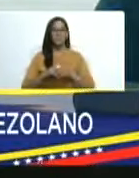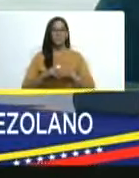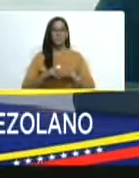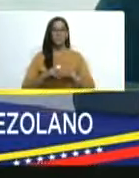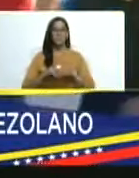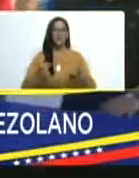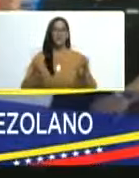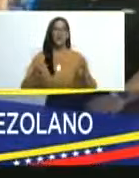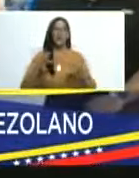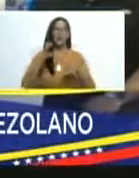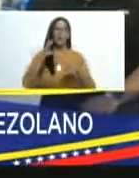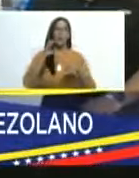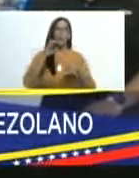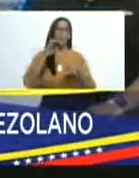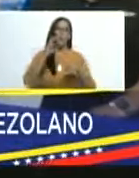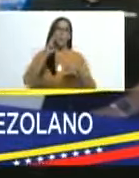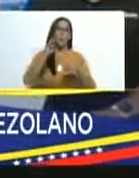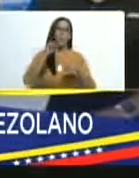Cumanacoa,